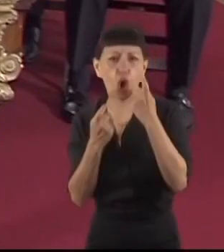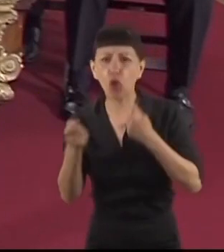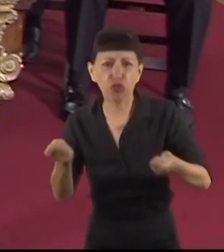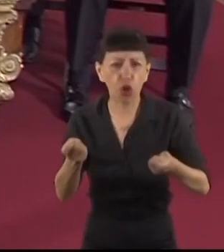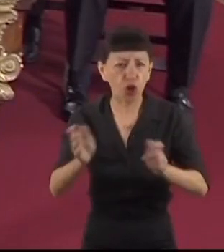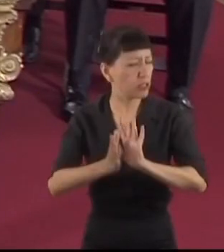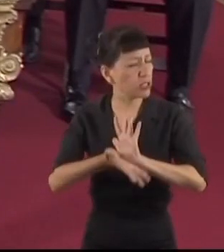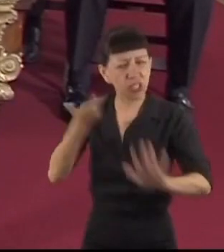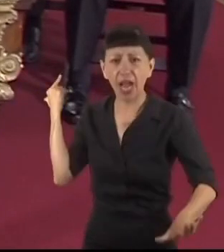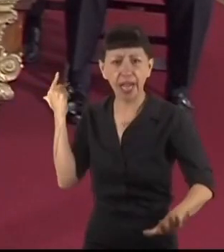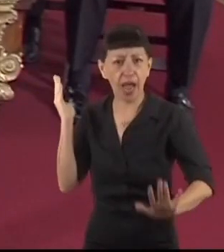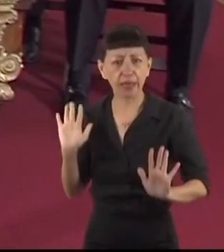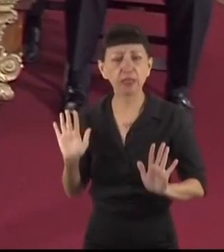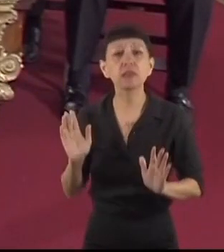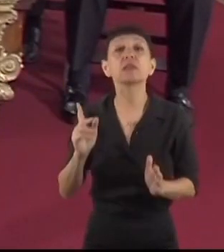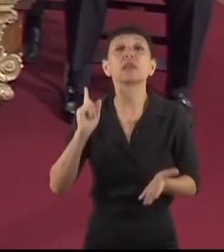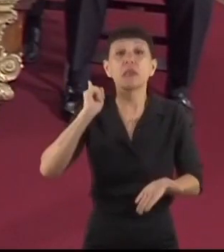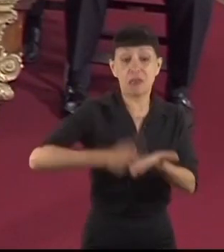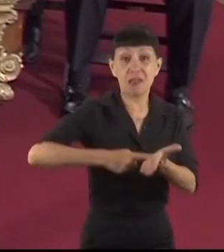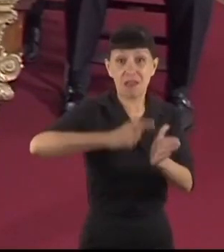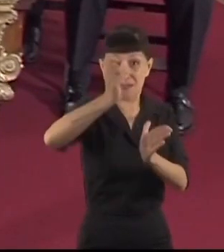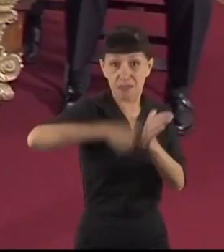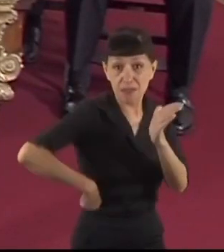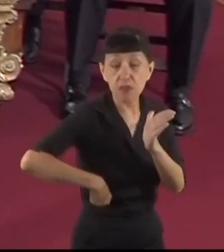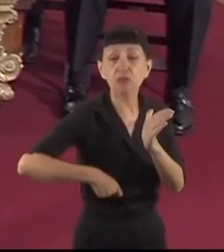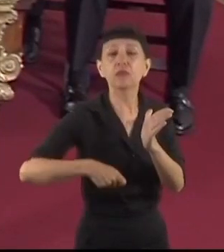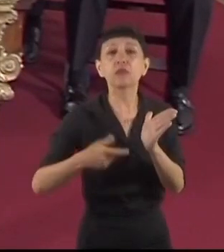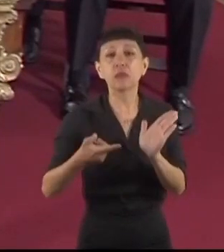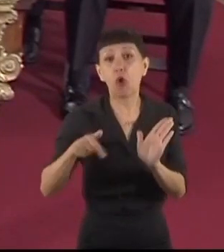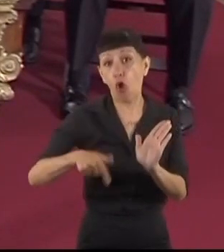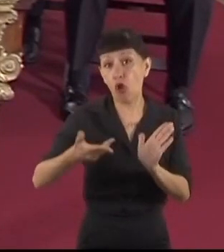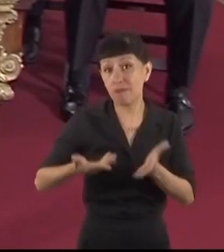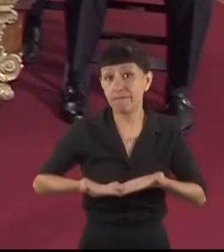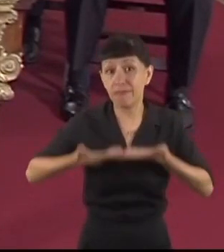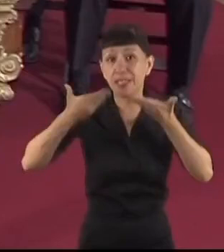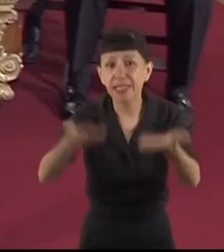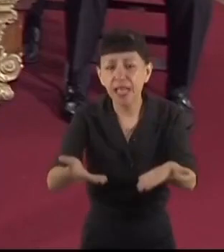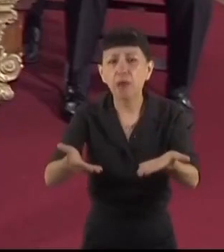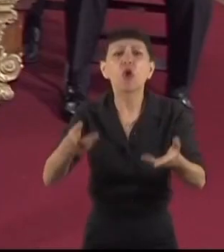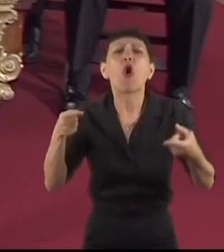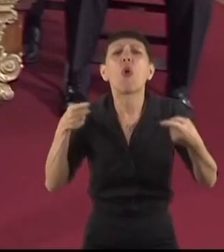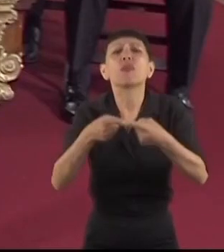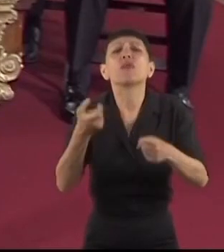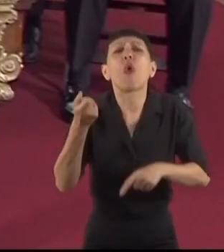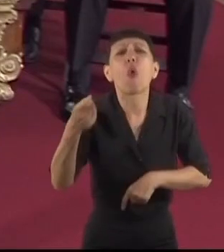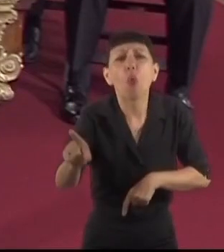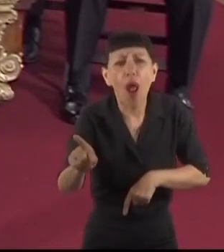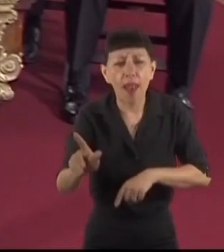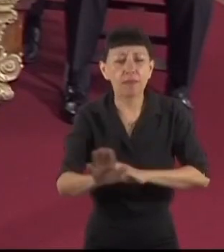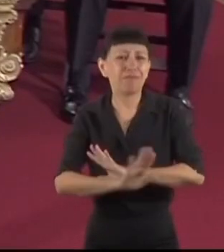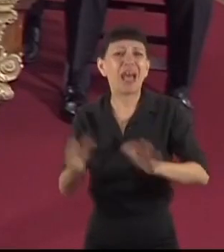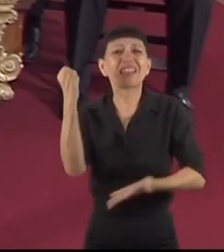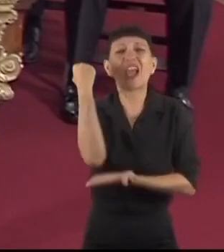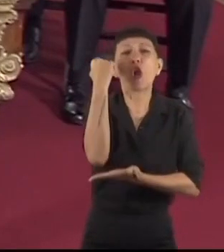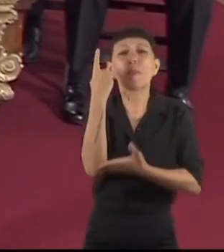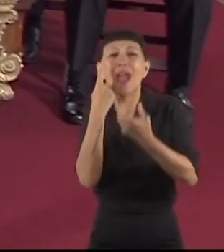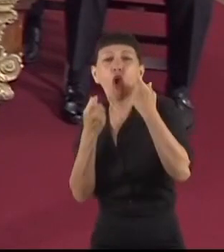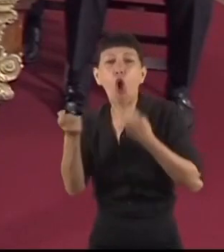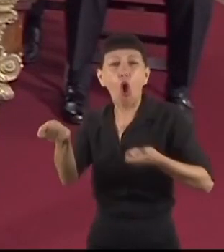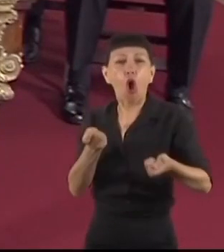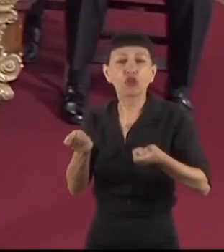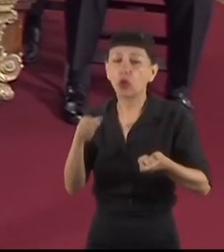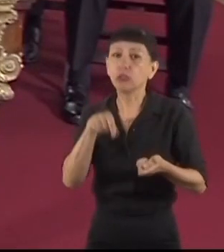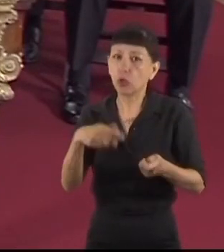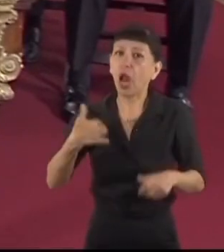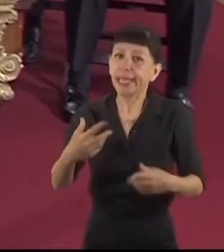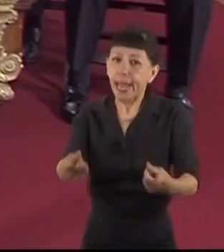de necesidad y urgencia que estamos presentando hoy tiene por fin comenzar el proceso de regulación económica que la Argentina tanto